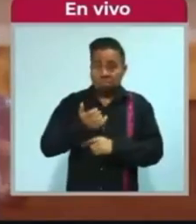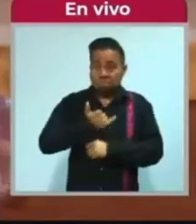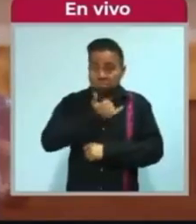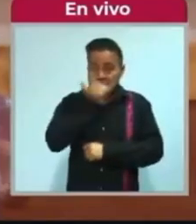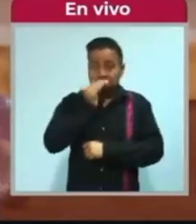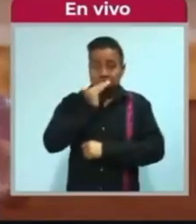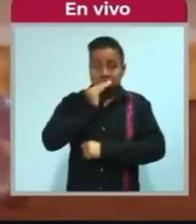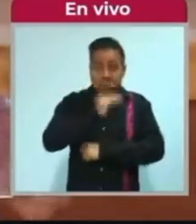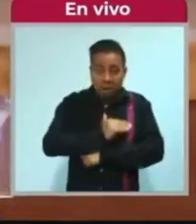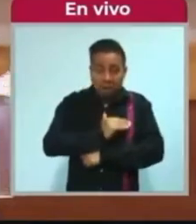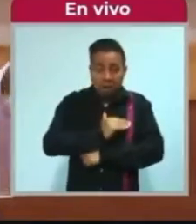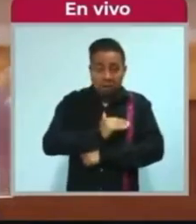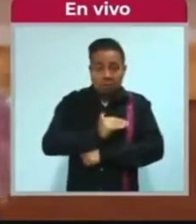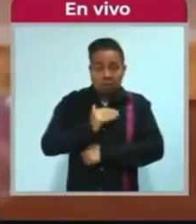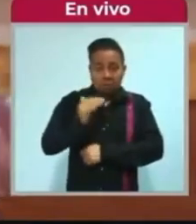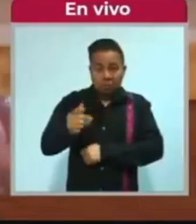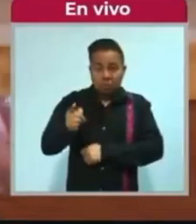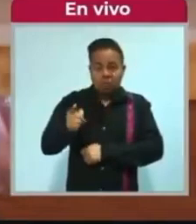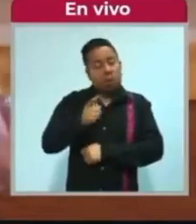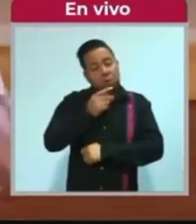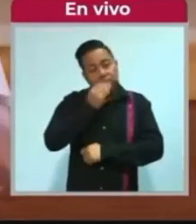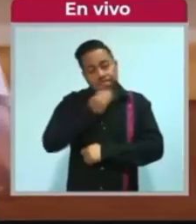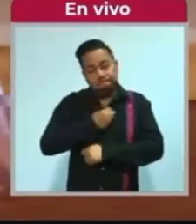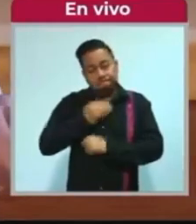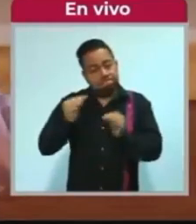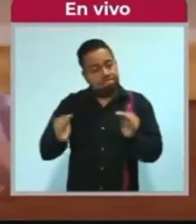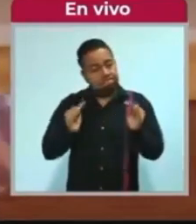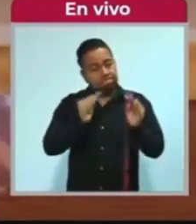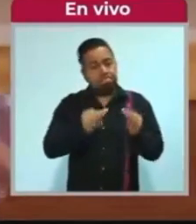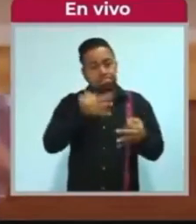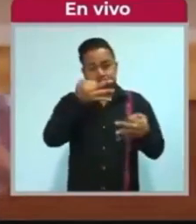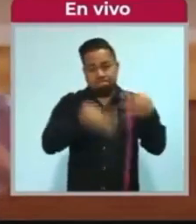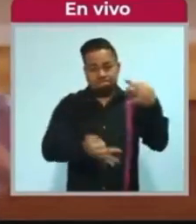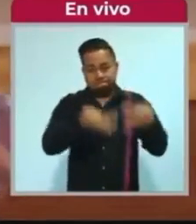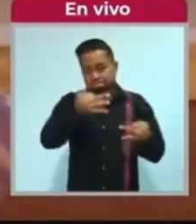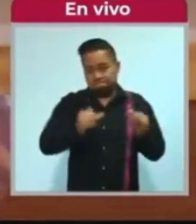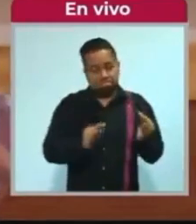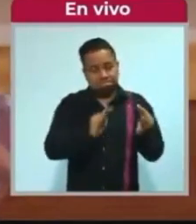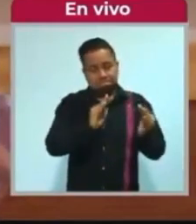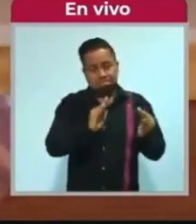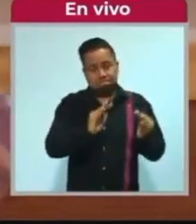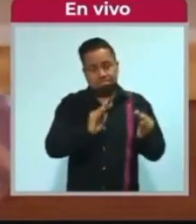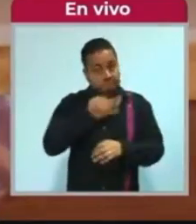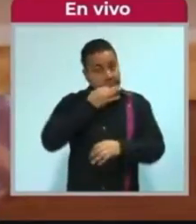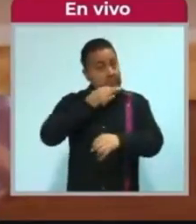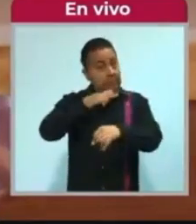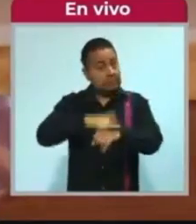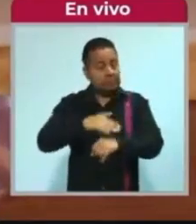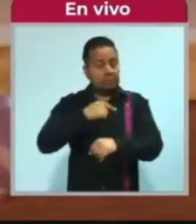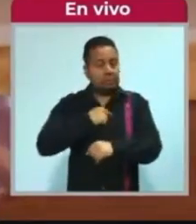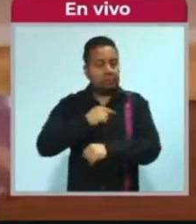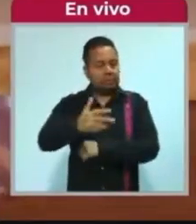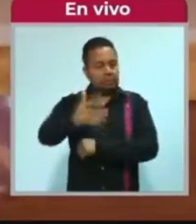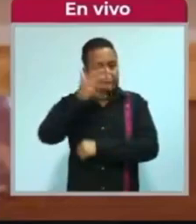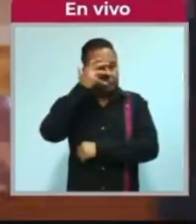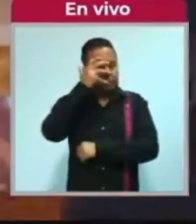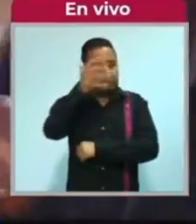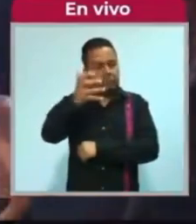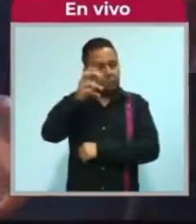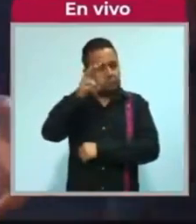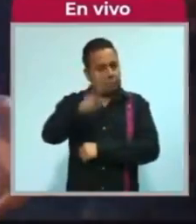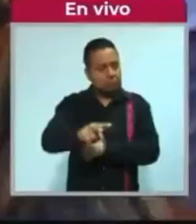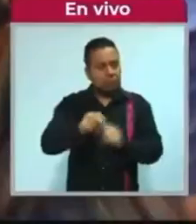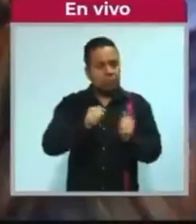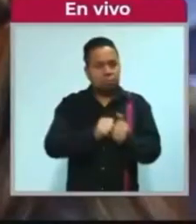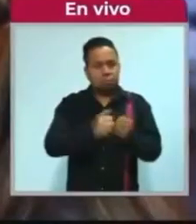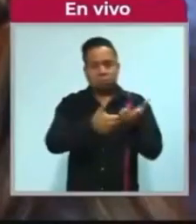cometido un delito tiene que cubrirlo. Recuerden que nosotros hemos sido muy enfáticos con